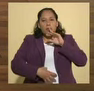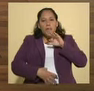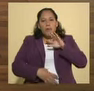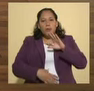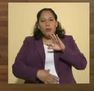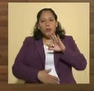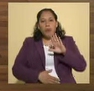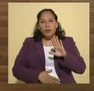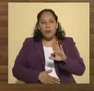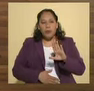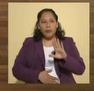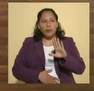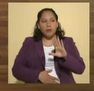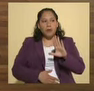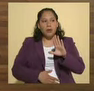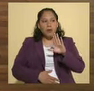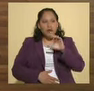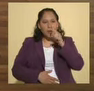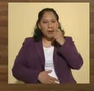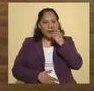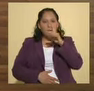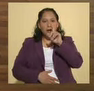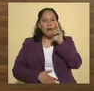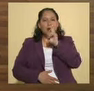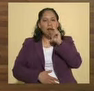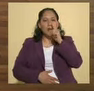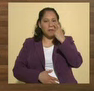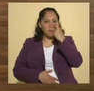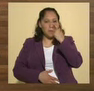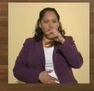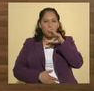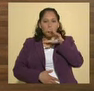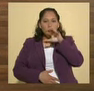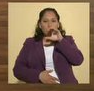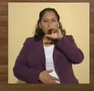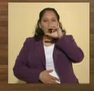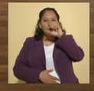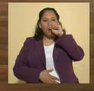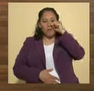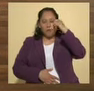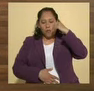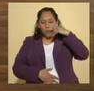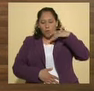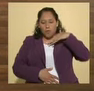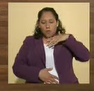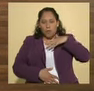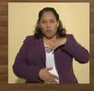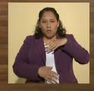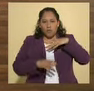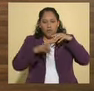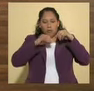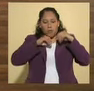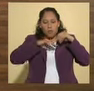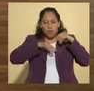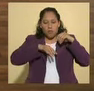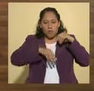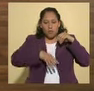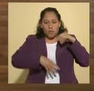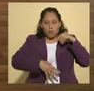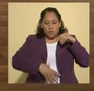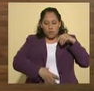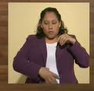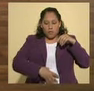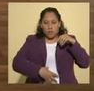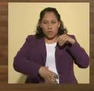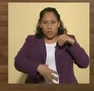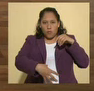llevando. El aire va a entrar por la nariz. Lo voy a llevar a trasladar justo, a hacer conciencia de que se está yendo al abdomen